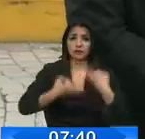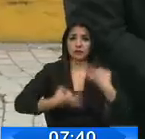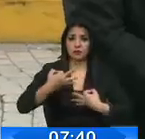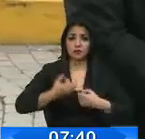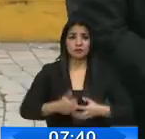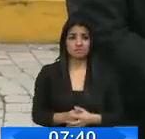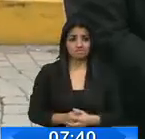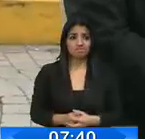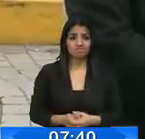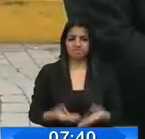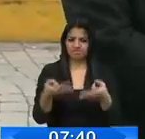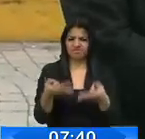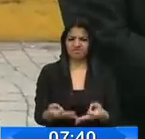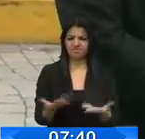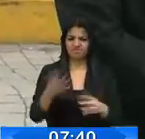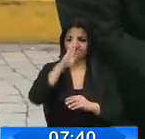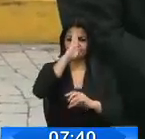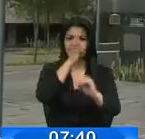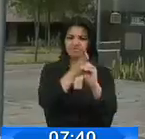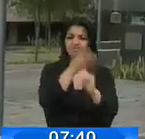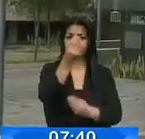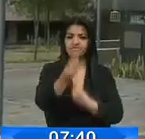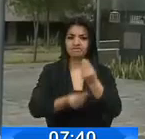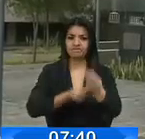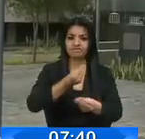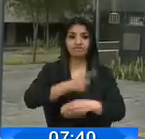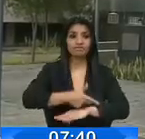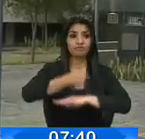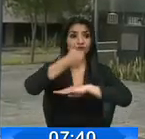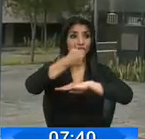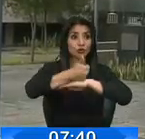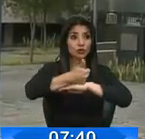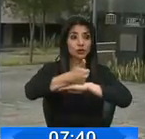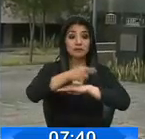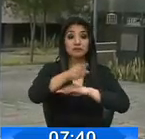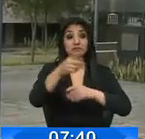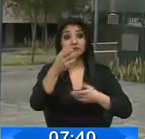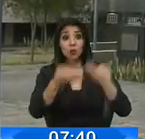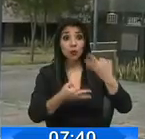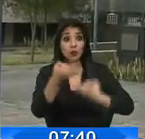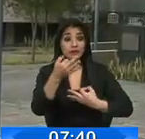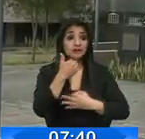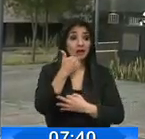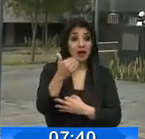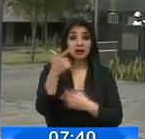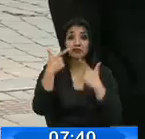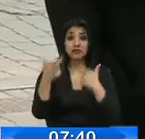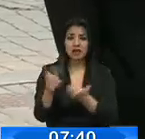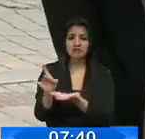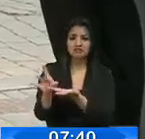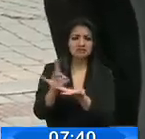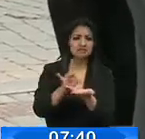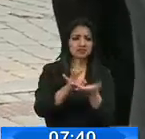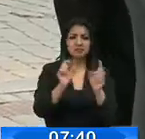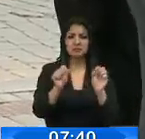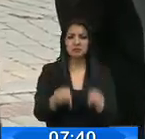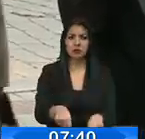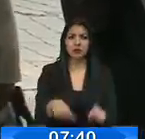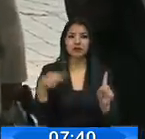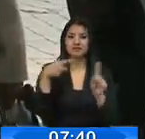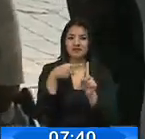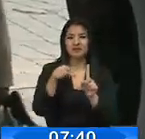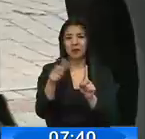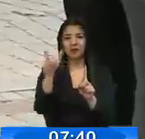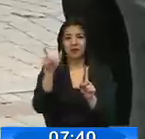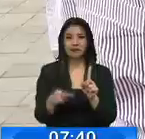Según afirmaron, lo que se busca con estas acciones es que las autoridades destituyan a quienes mal utilizaron la justicia. Según Máximo Rivera, quien es otro de